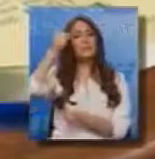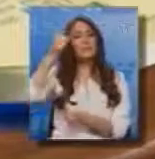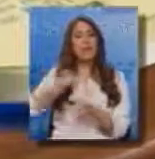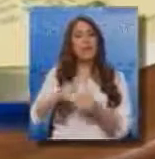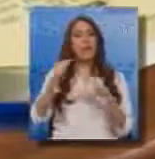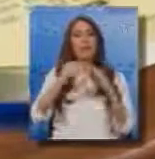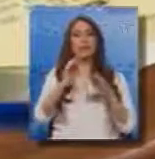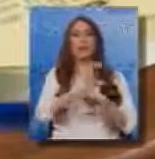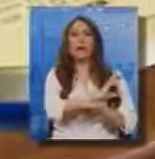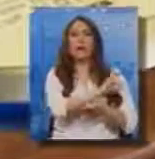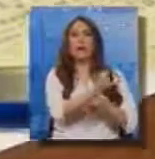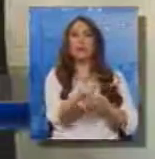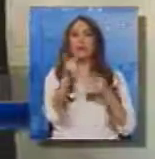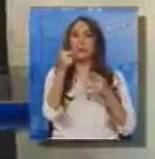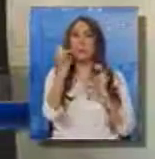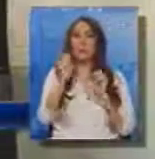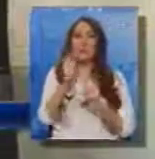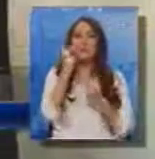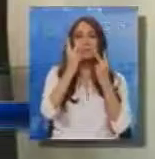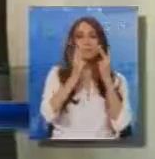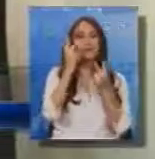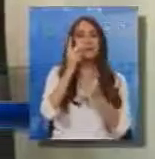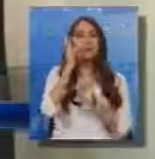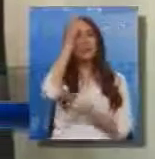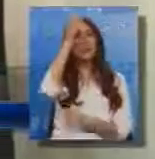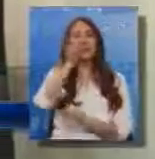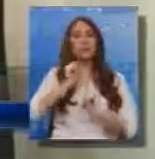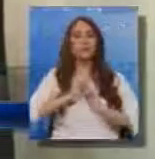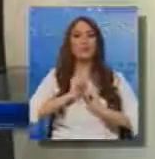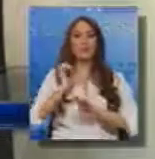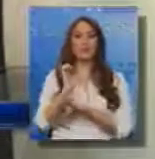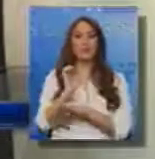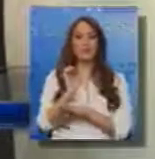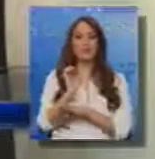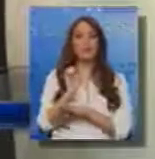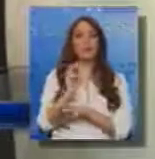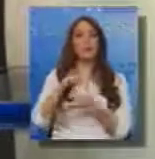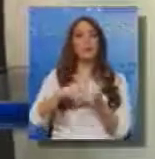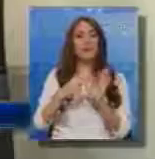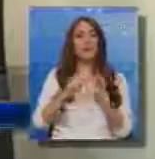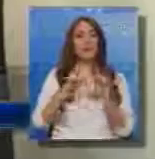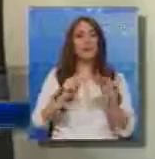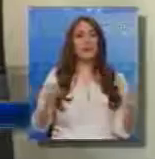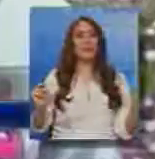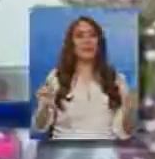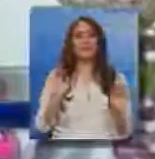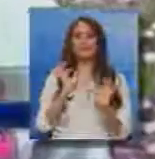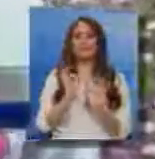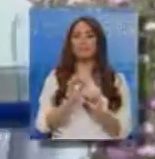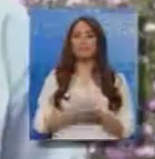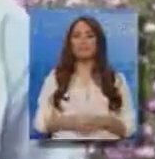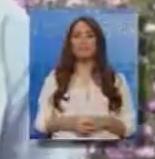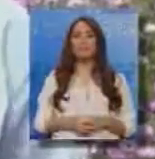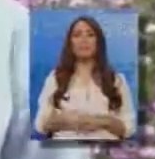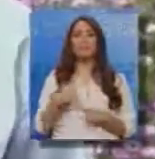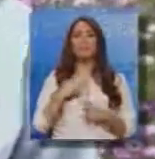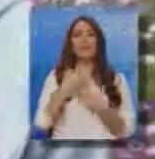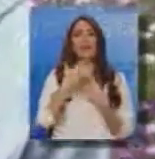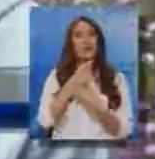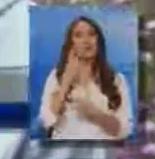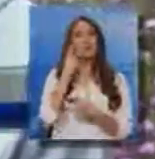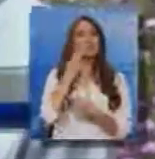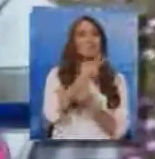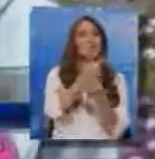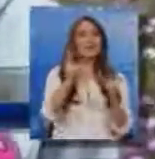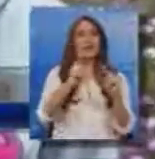este lugar se combina el arte y la cultura ecuatoriana con una riqueza natural incalculable. Nos gusta mucho el